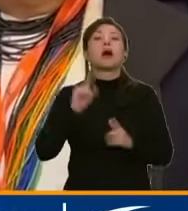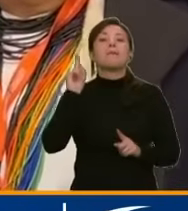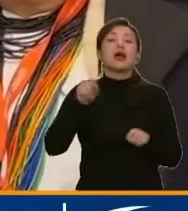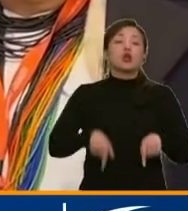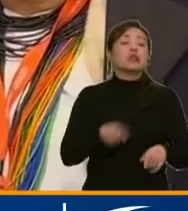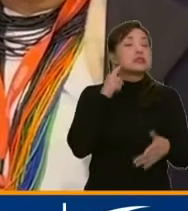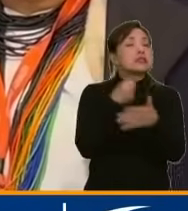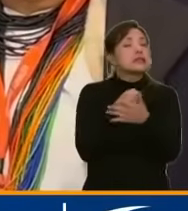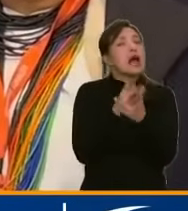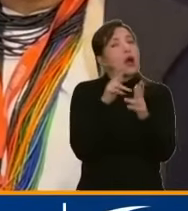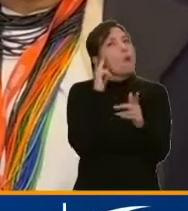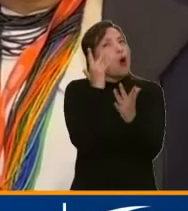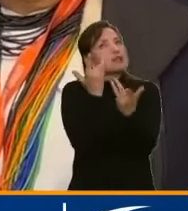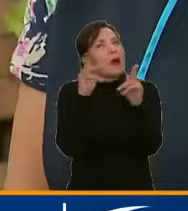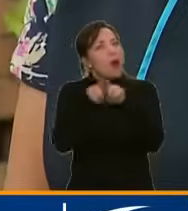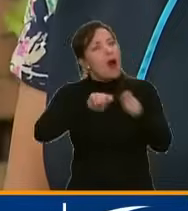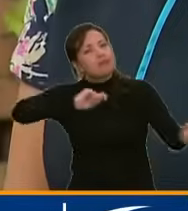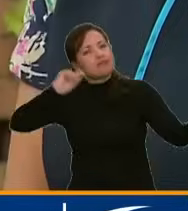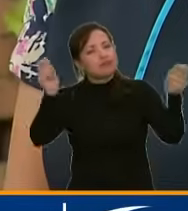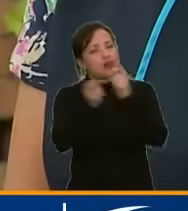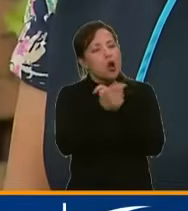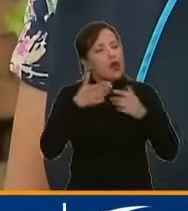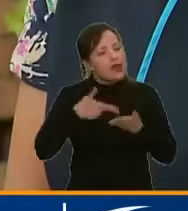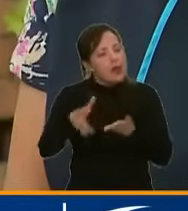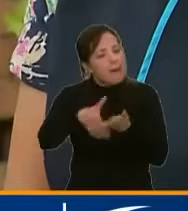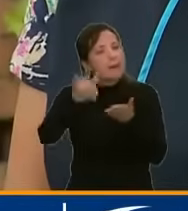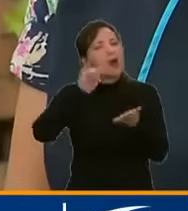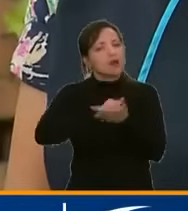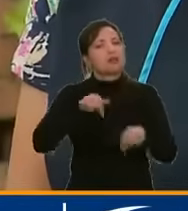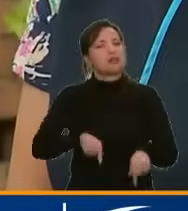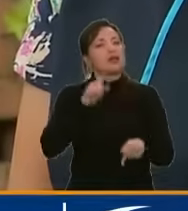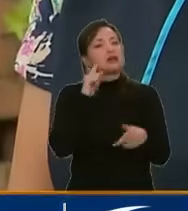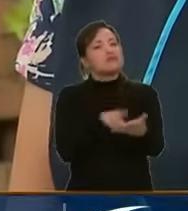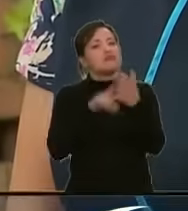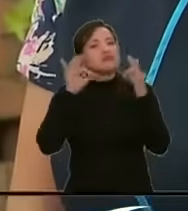cambios prometidos lleguen con urgencia y puedan verse representados en la esfera nacional.